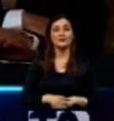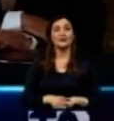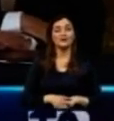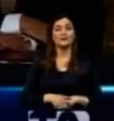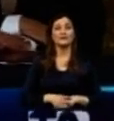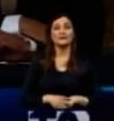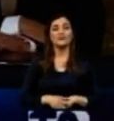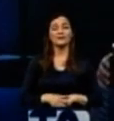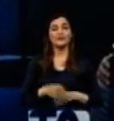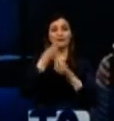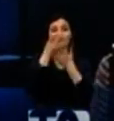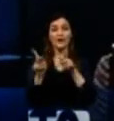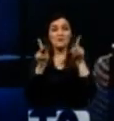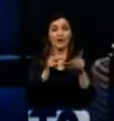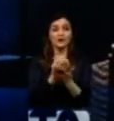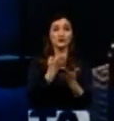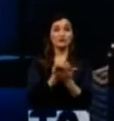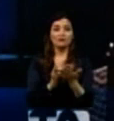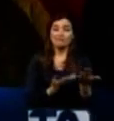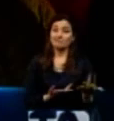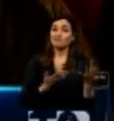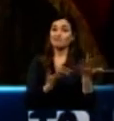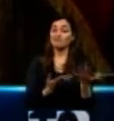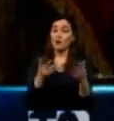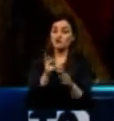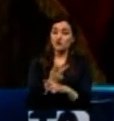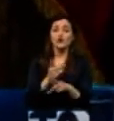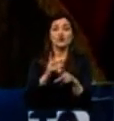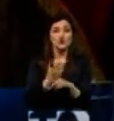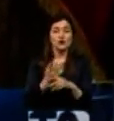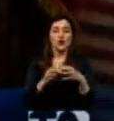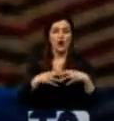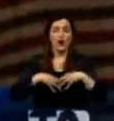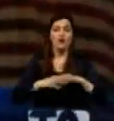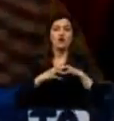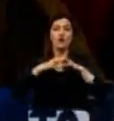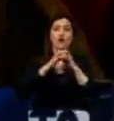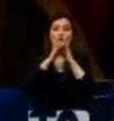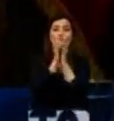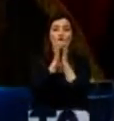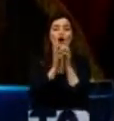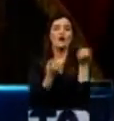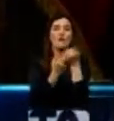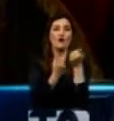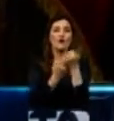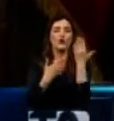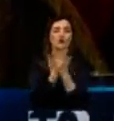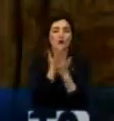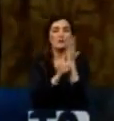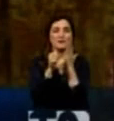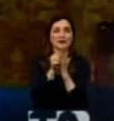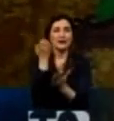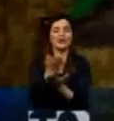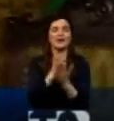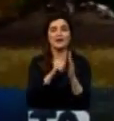de anunciar el plan económico, que ellos esperan que el sector productivo resurja y para eso también apoya las acciones de su nuevo ministro de Economía